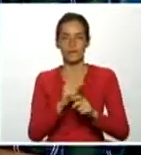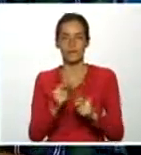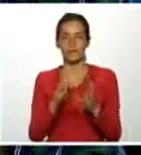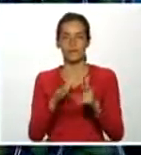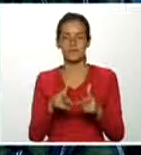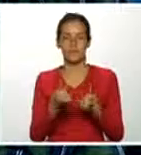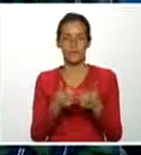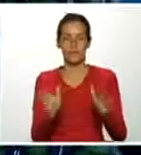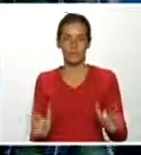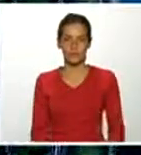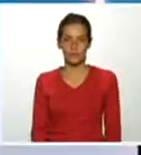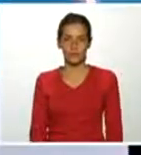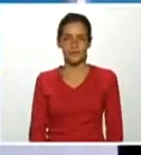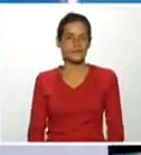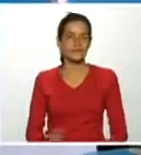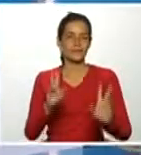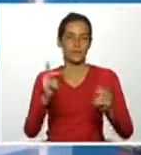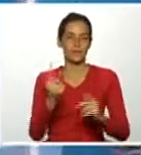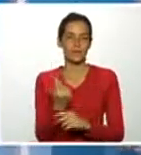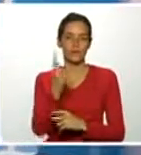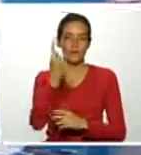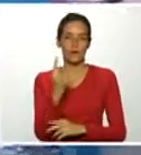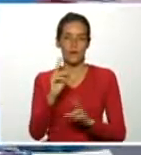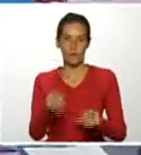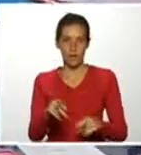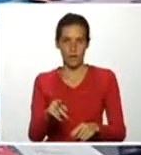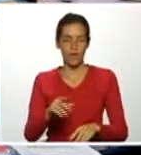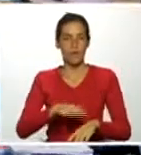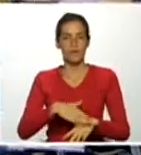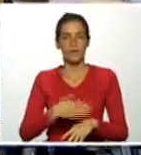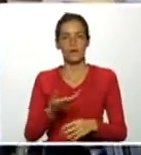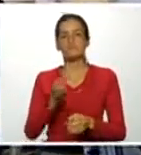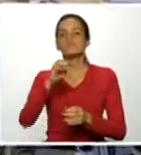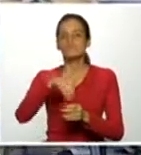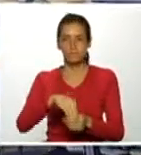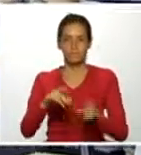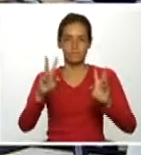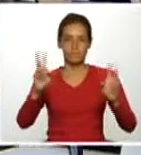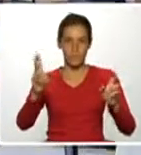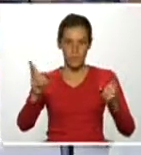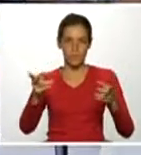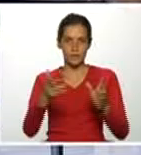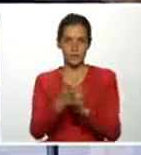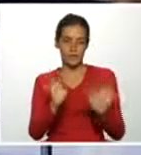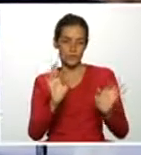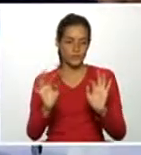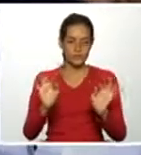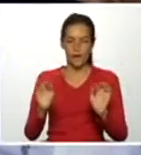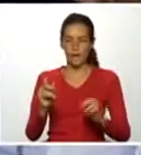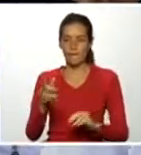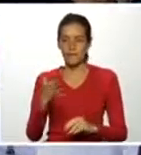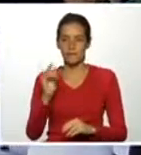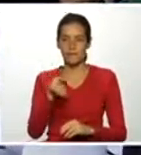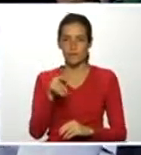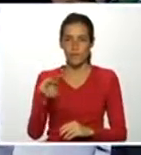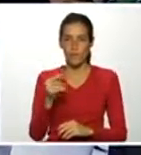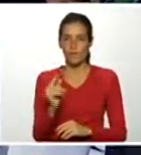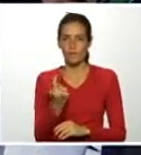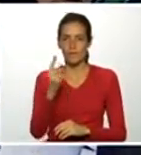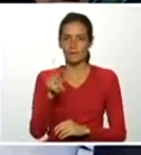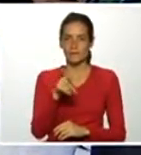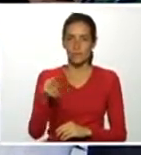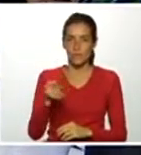pública. Este término prioritario, bueno, dejó cabida para el tema de escogencia, si había o no, era prioritario